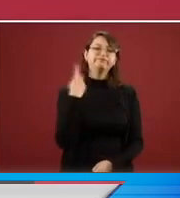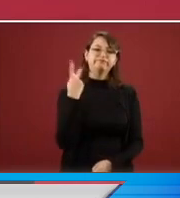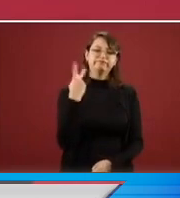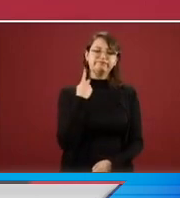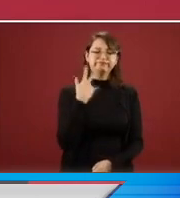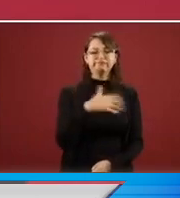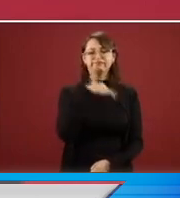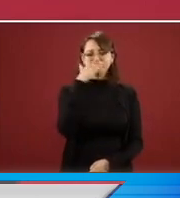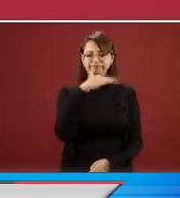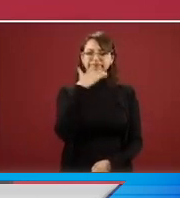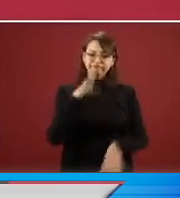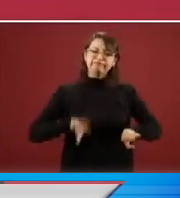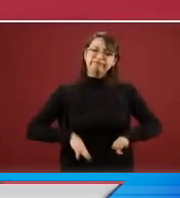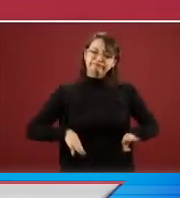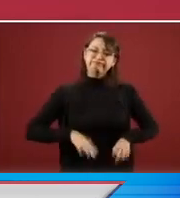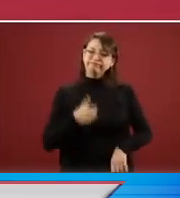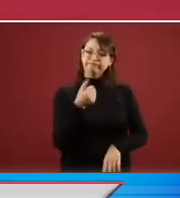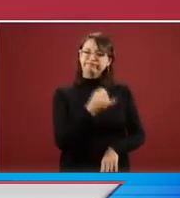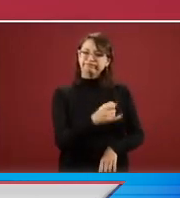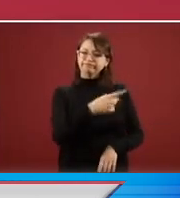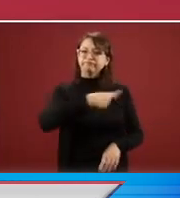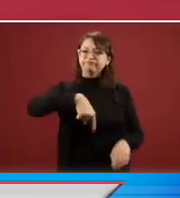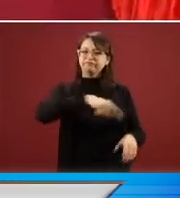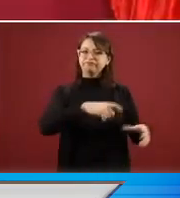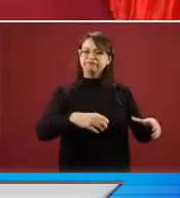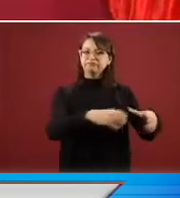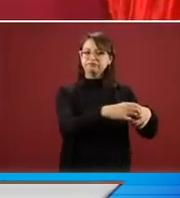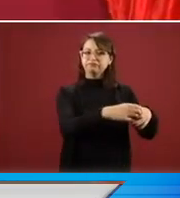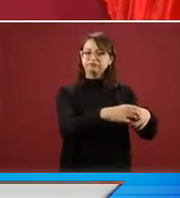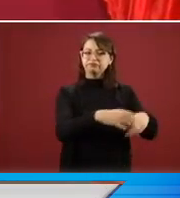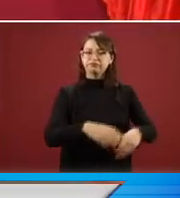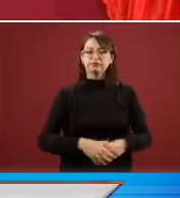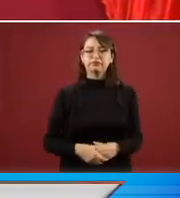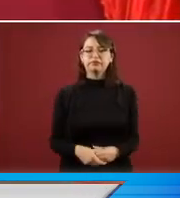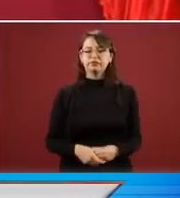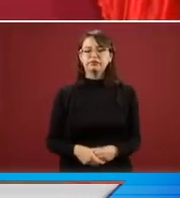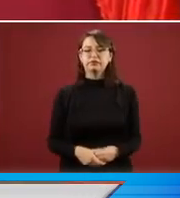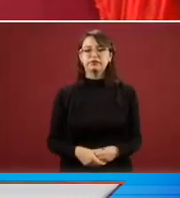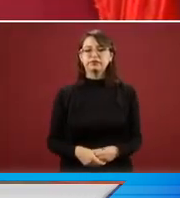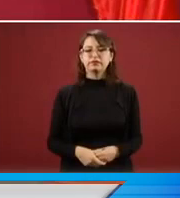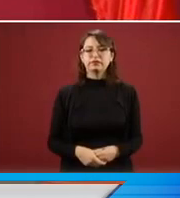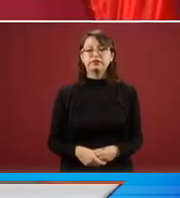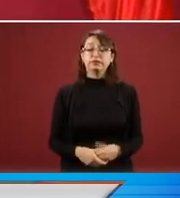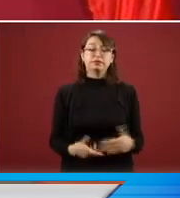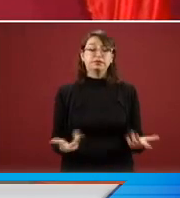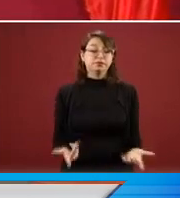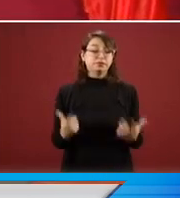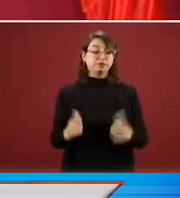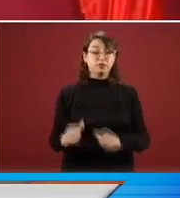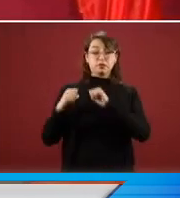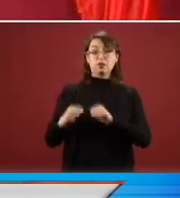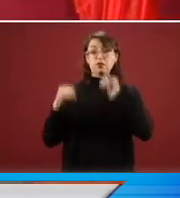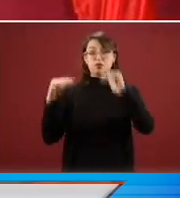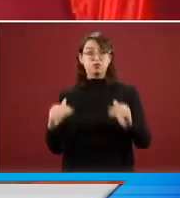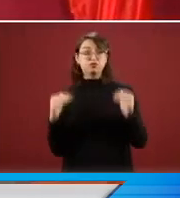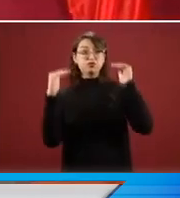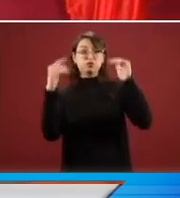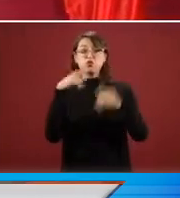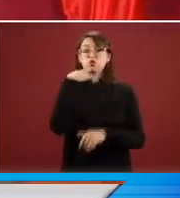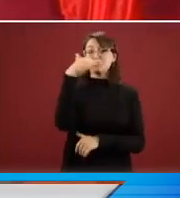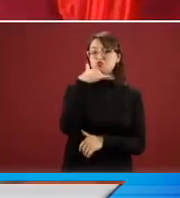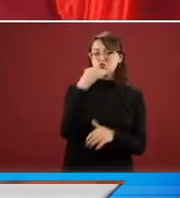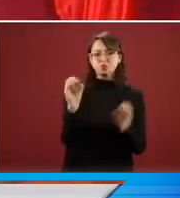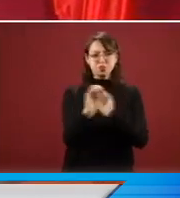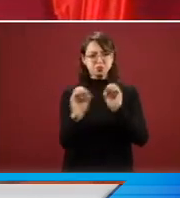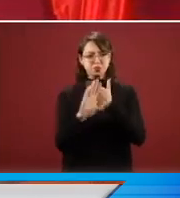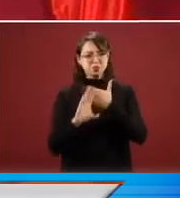en la embajada luego de que se produjera el golpe militar y se girara una orden de aprehensión en su contra. Si México entregara a los asilados, estaría